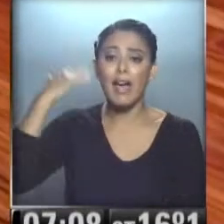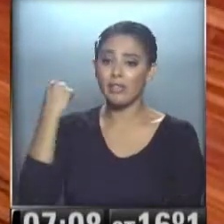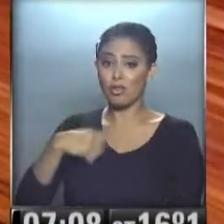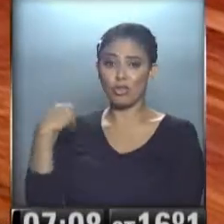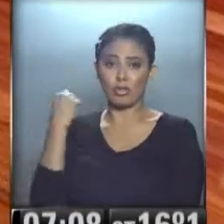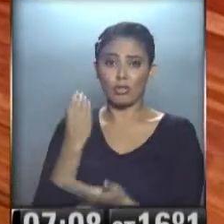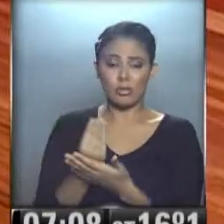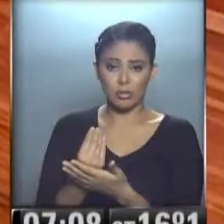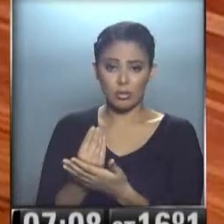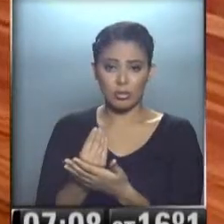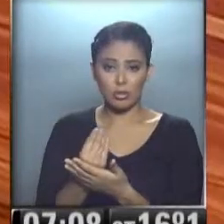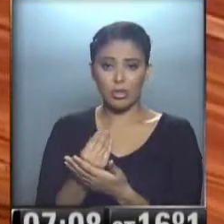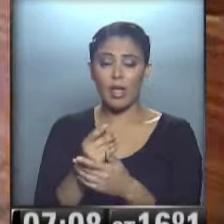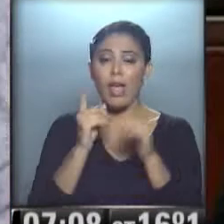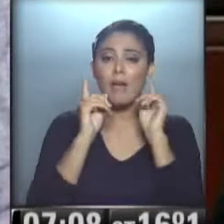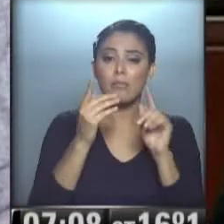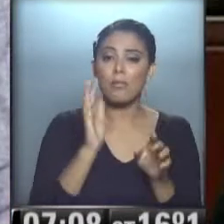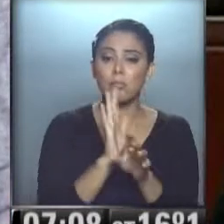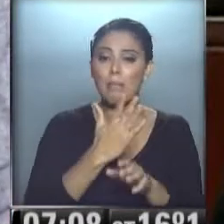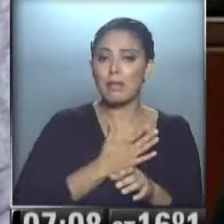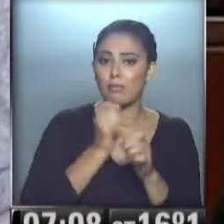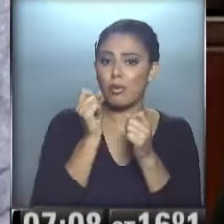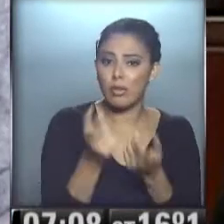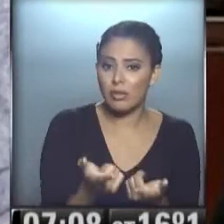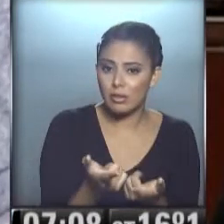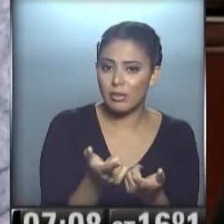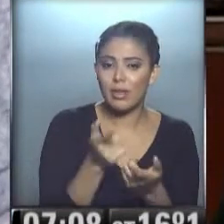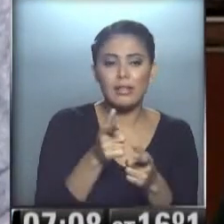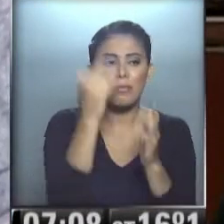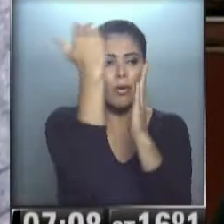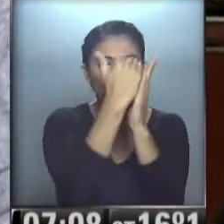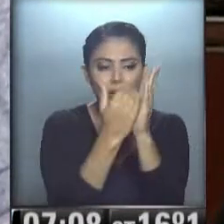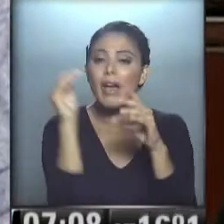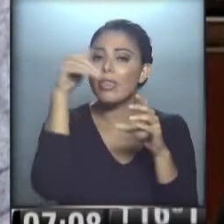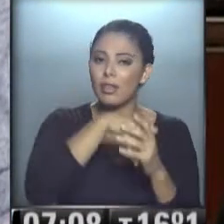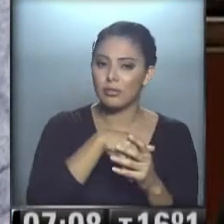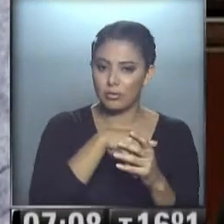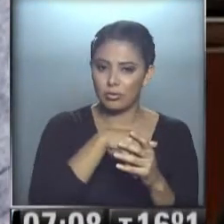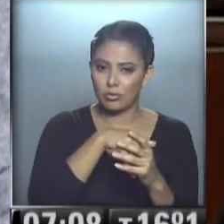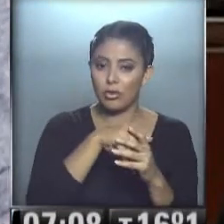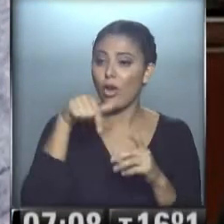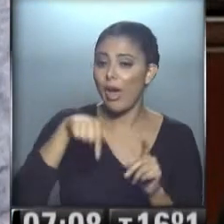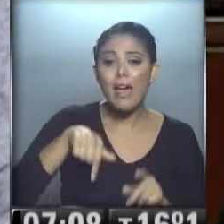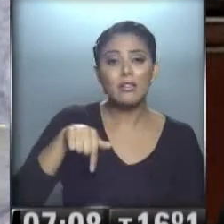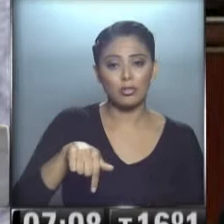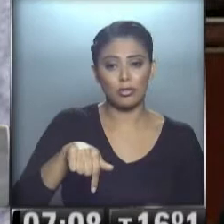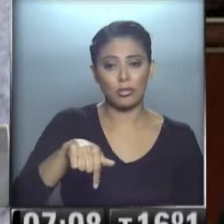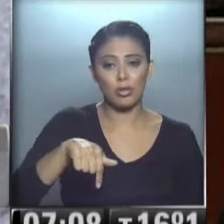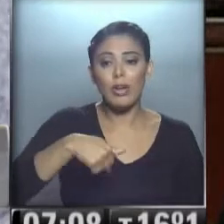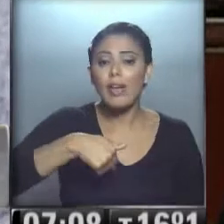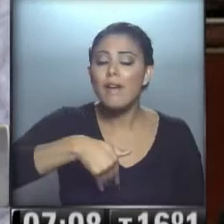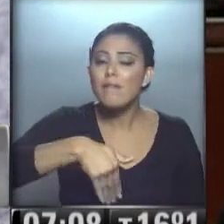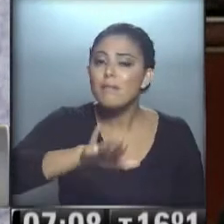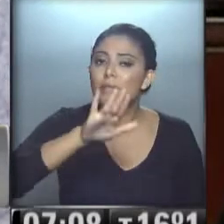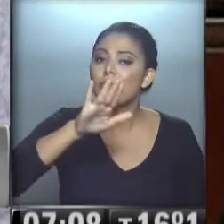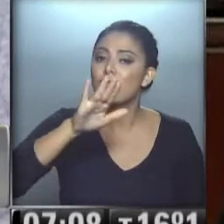nosotros, entre ese patrimonio, entre ese inventario, está precisamente esto que va a